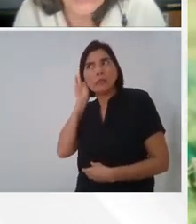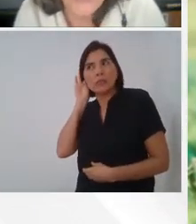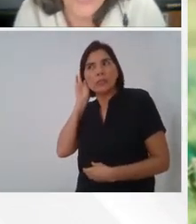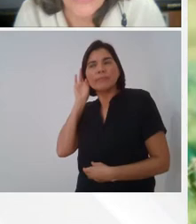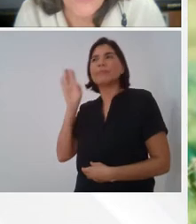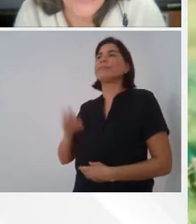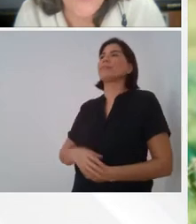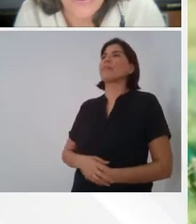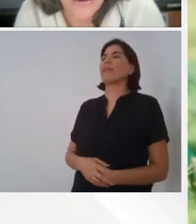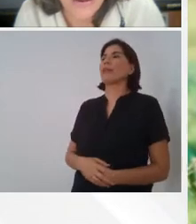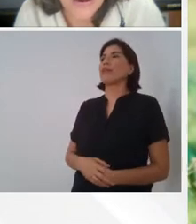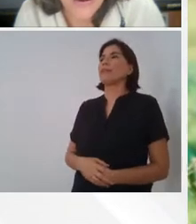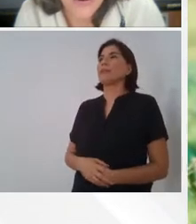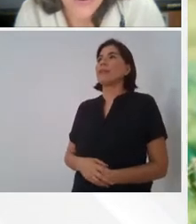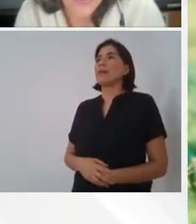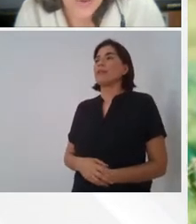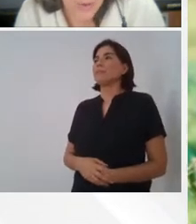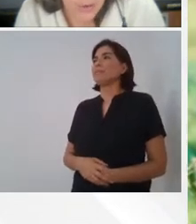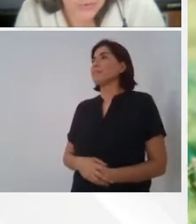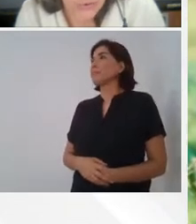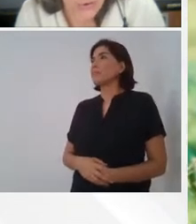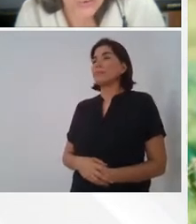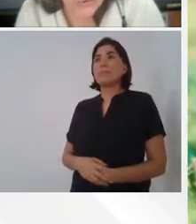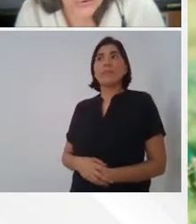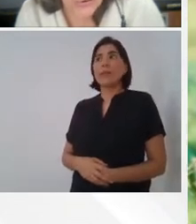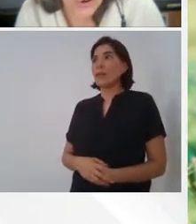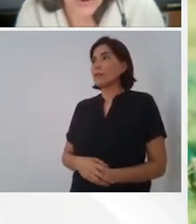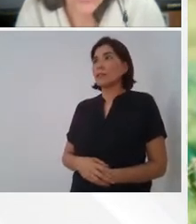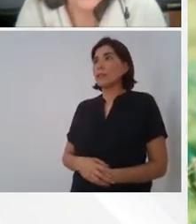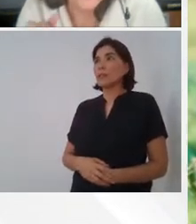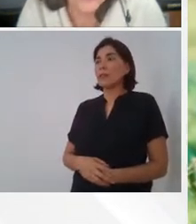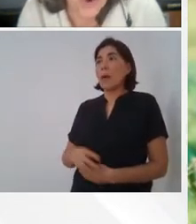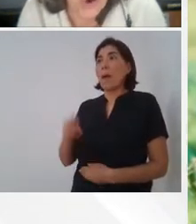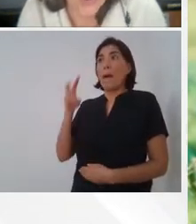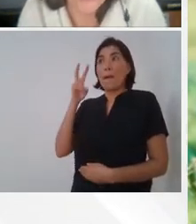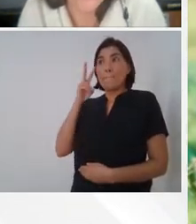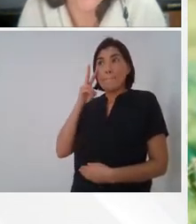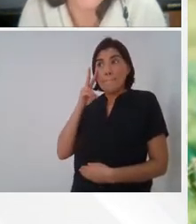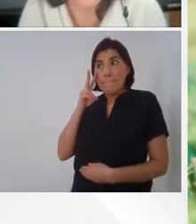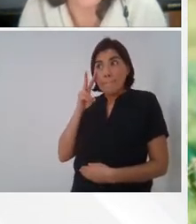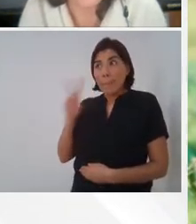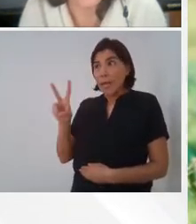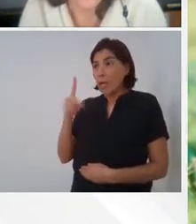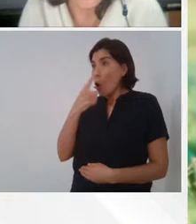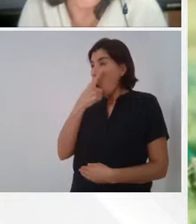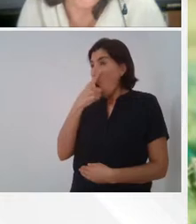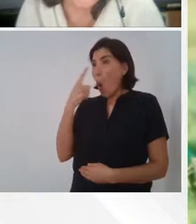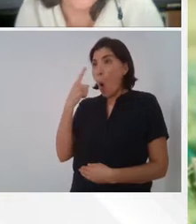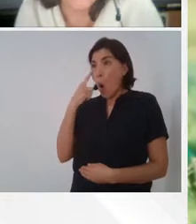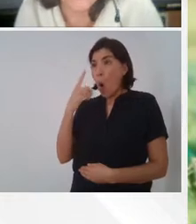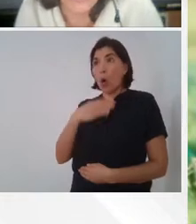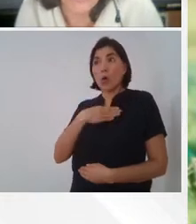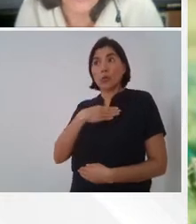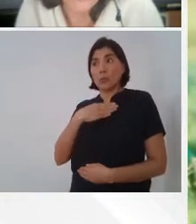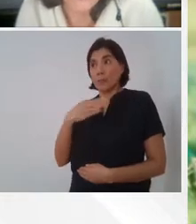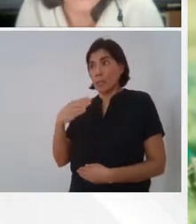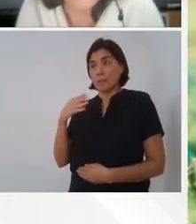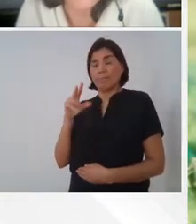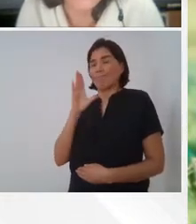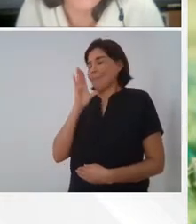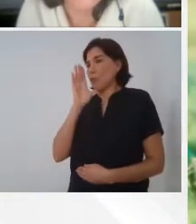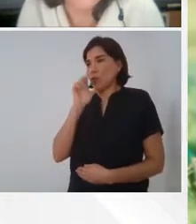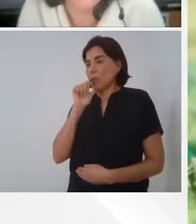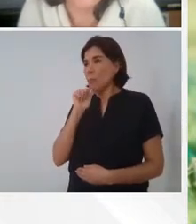No se puede ver bien con los ojos, solo con el corazón. Lo esencial